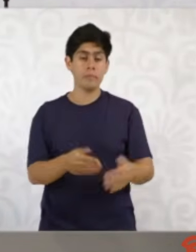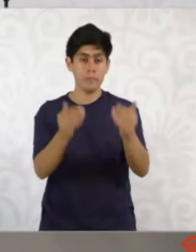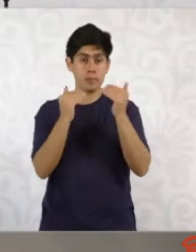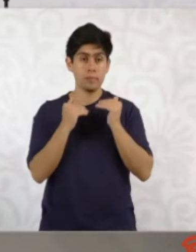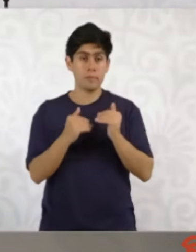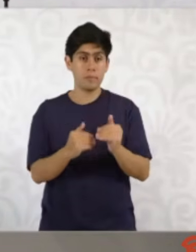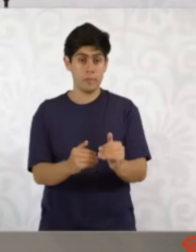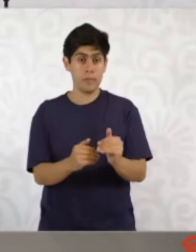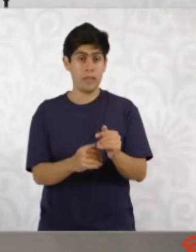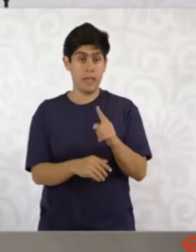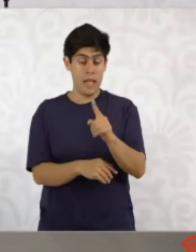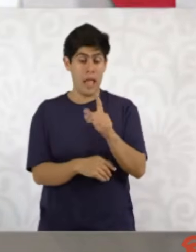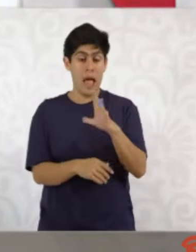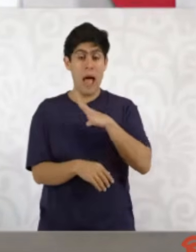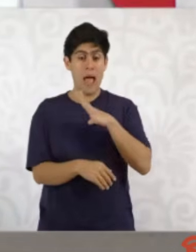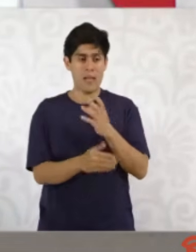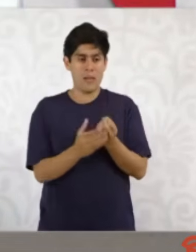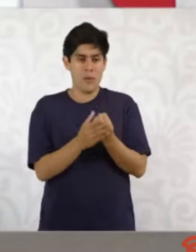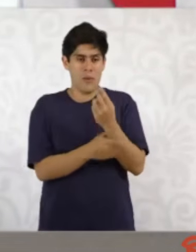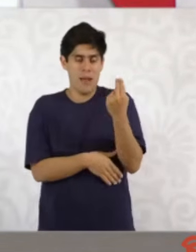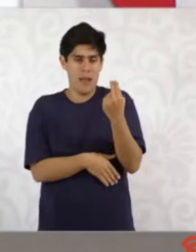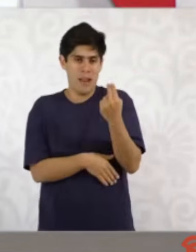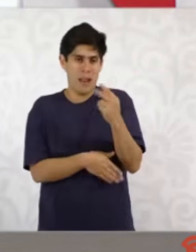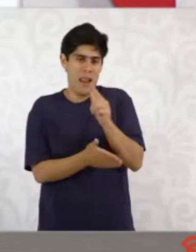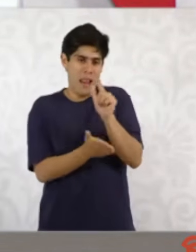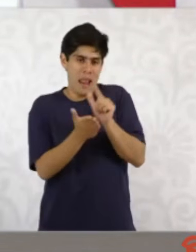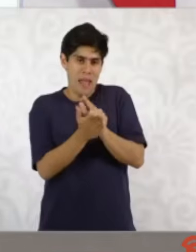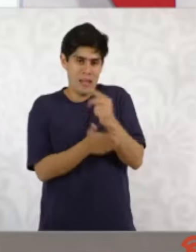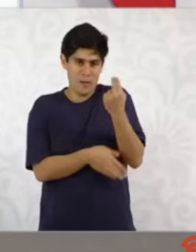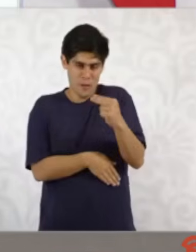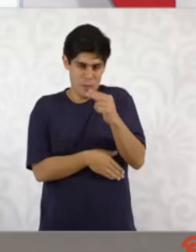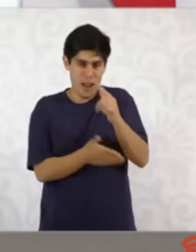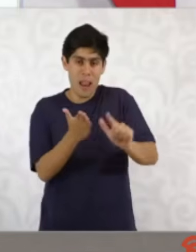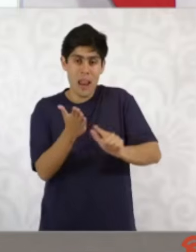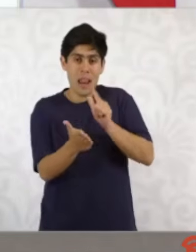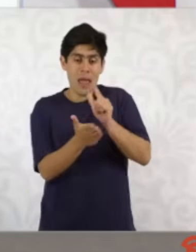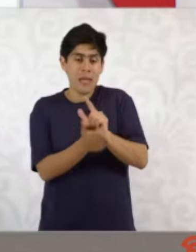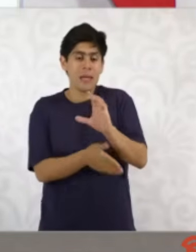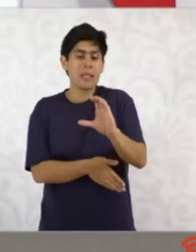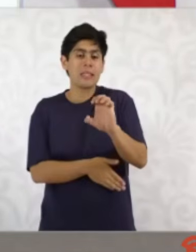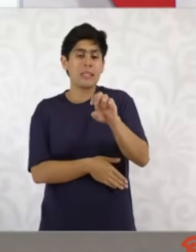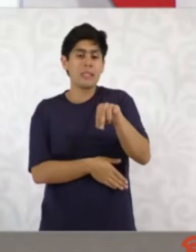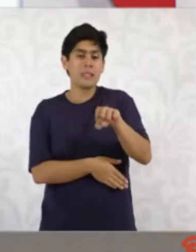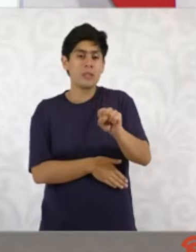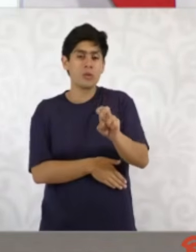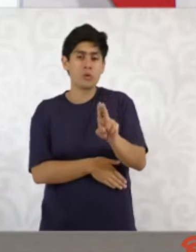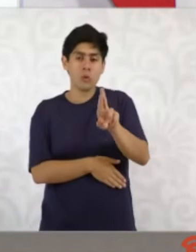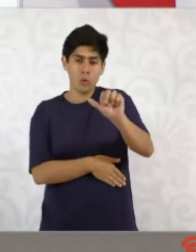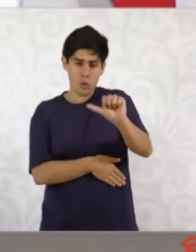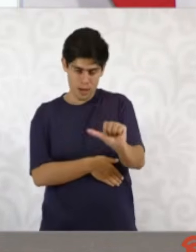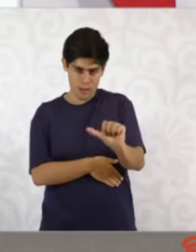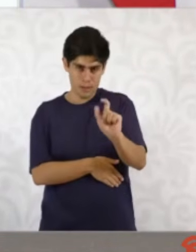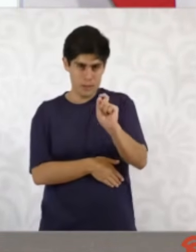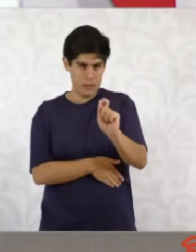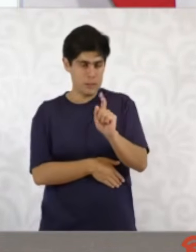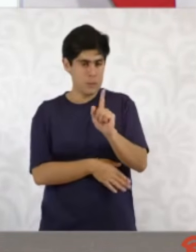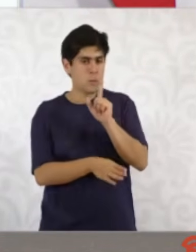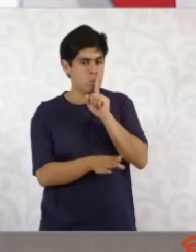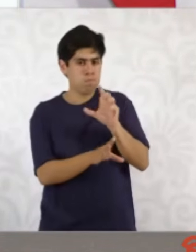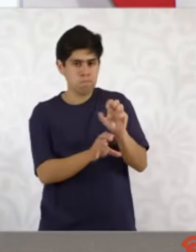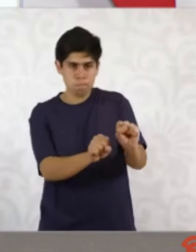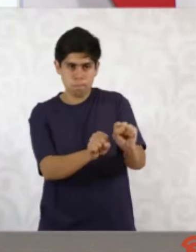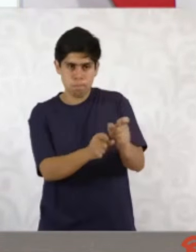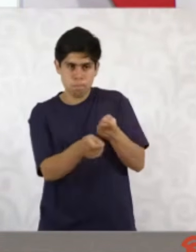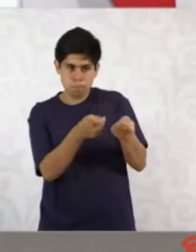de la ley censura, ya la etiquetan como la ley censura. Medios deberán tener un código